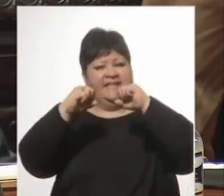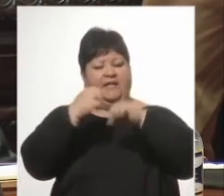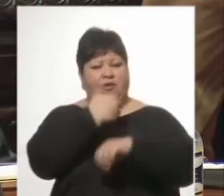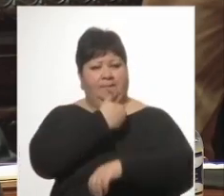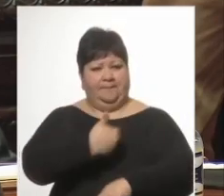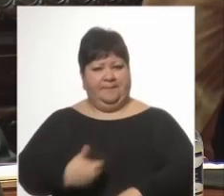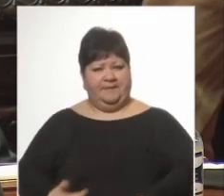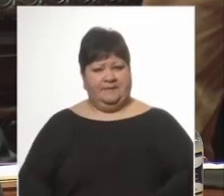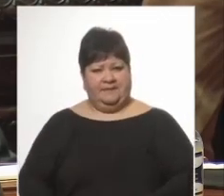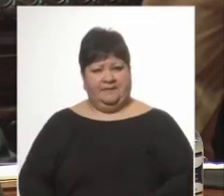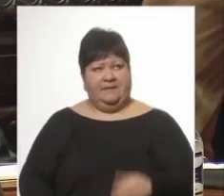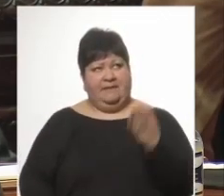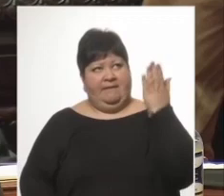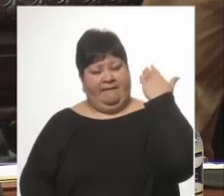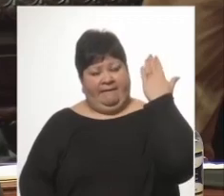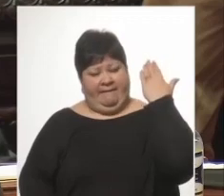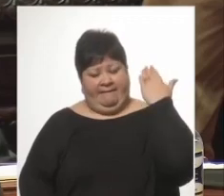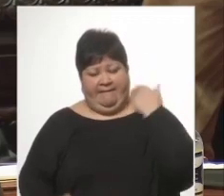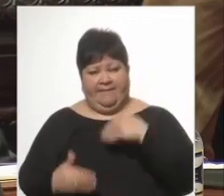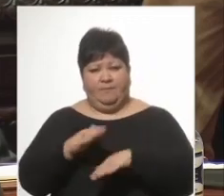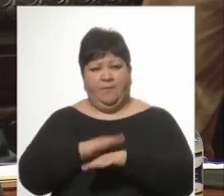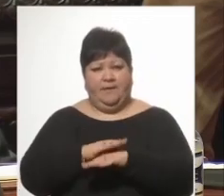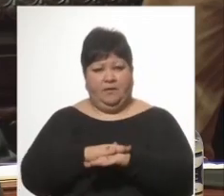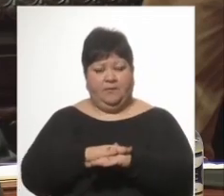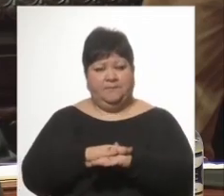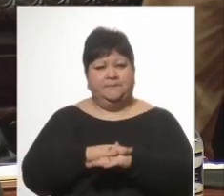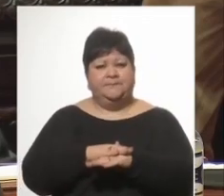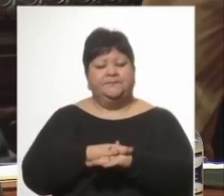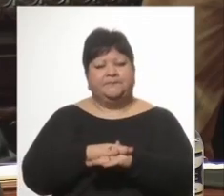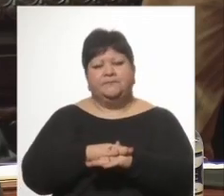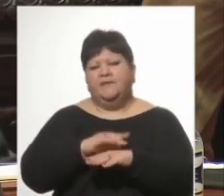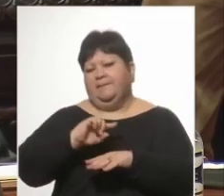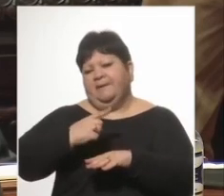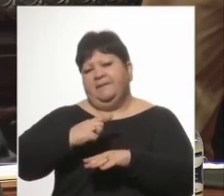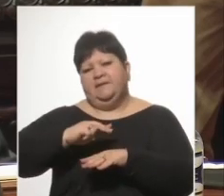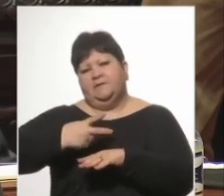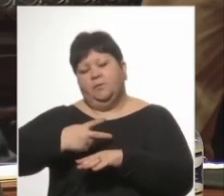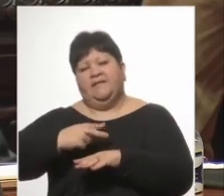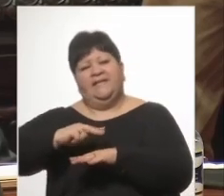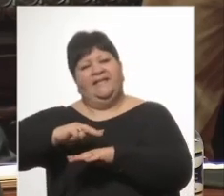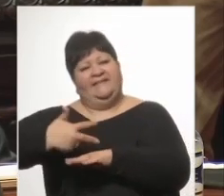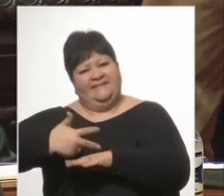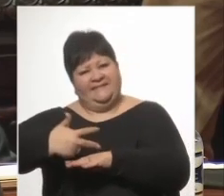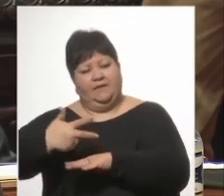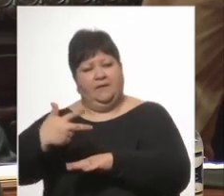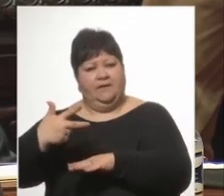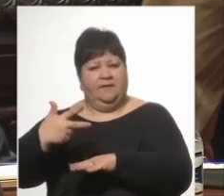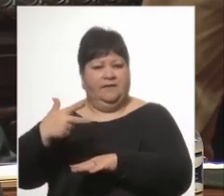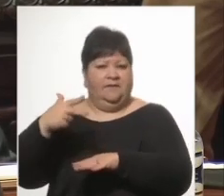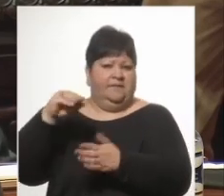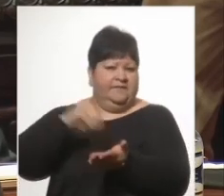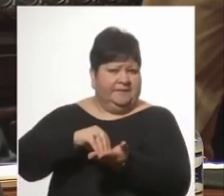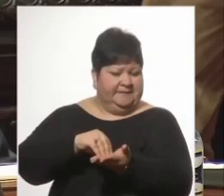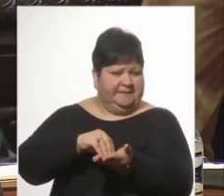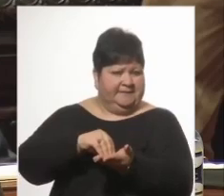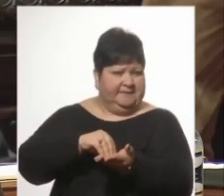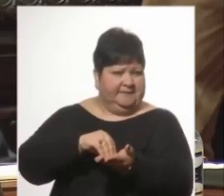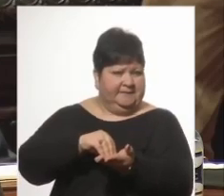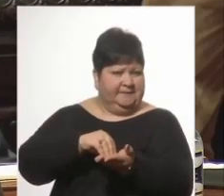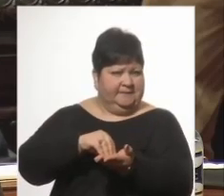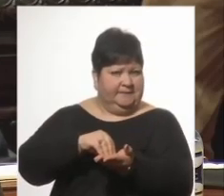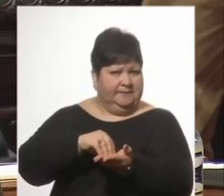la Presidencia. En la primera oportunidad, en la segunda y en la tercera, se